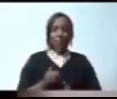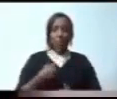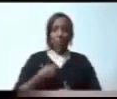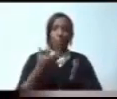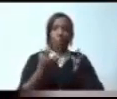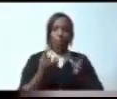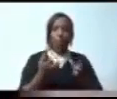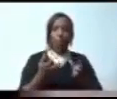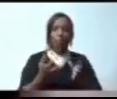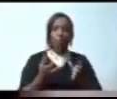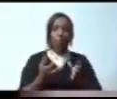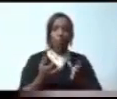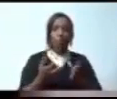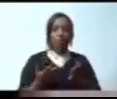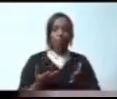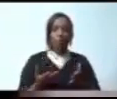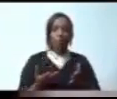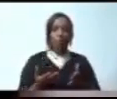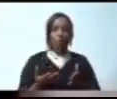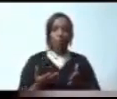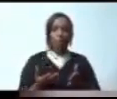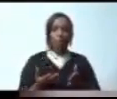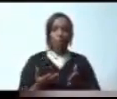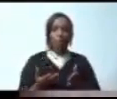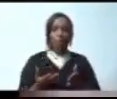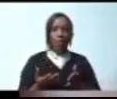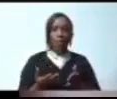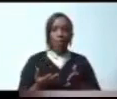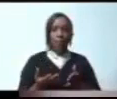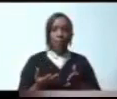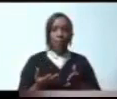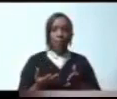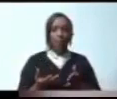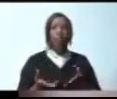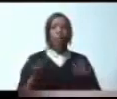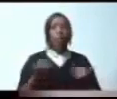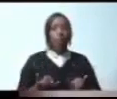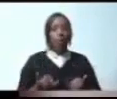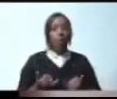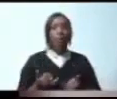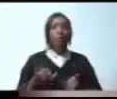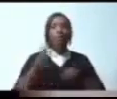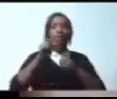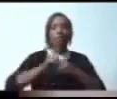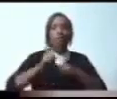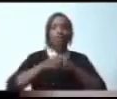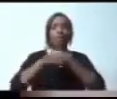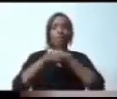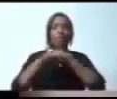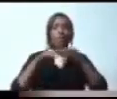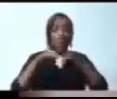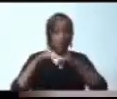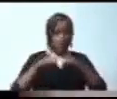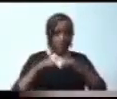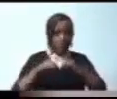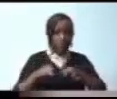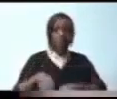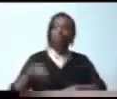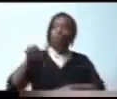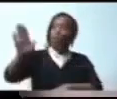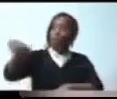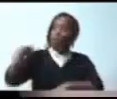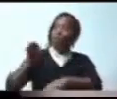La gente se está, y ustedes, los del PRM, los colegas del PRM lo saben, que le llegan expedientes semanal de gente